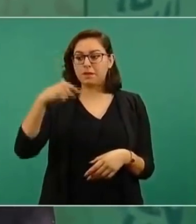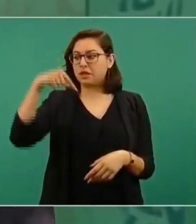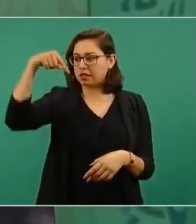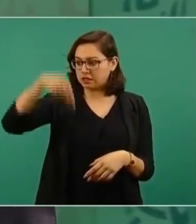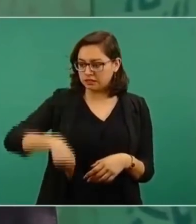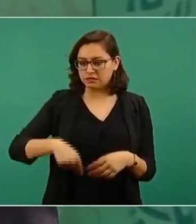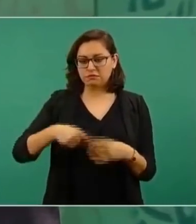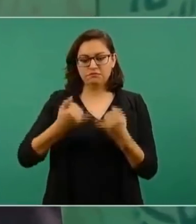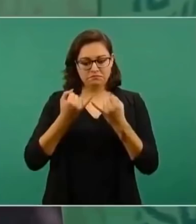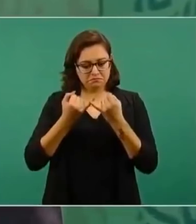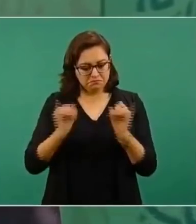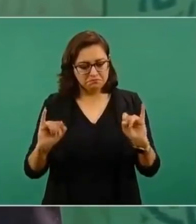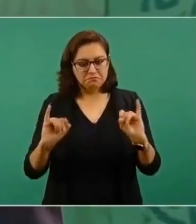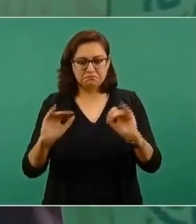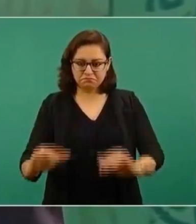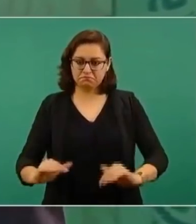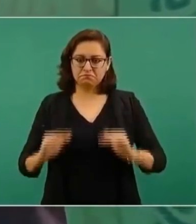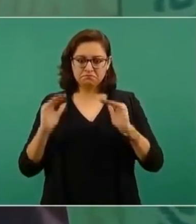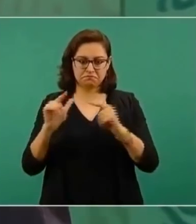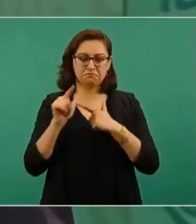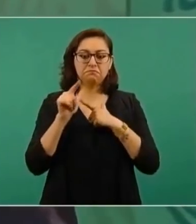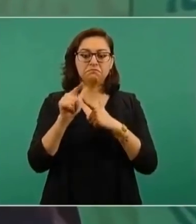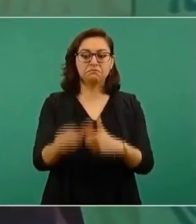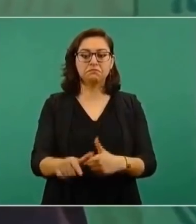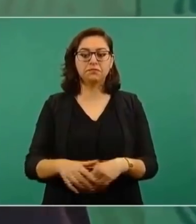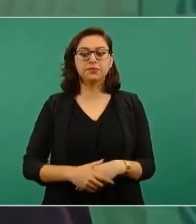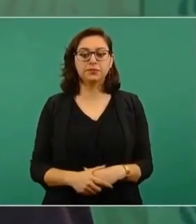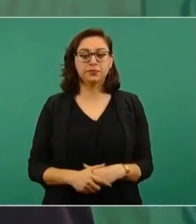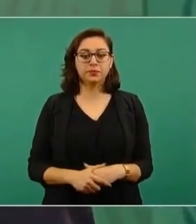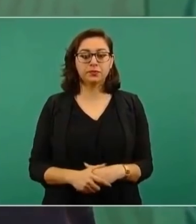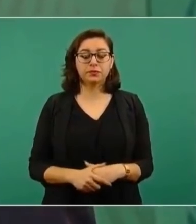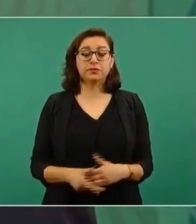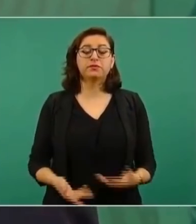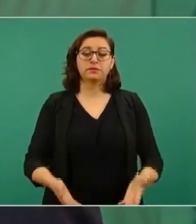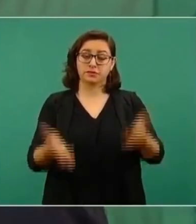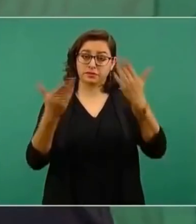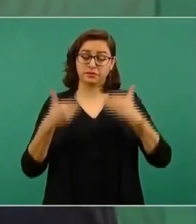país independiente y soberano. Acerca de la vacuna,